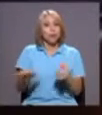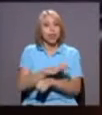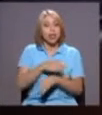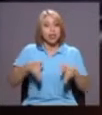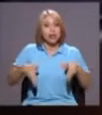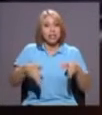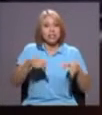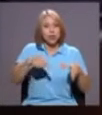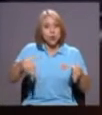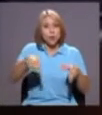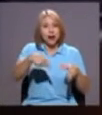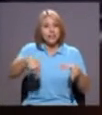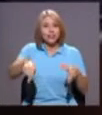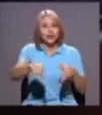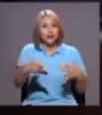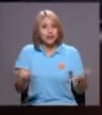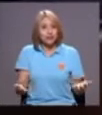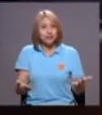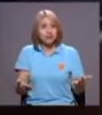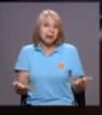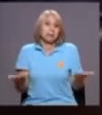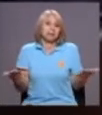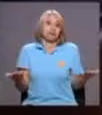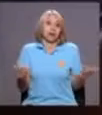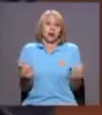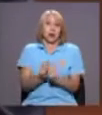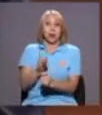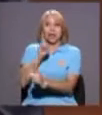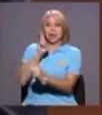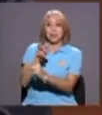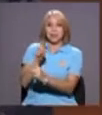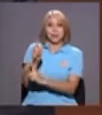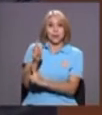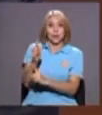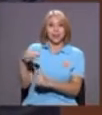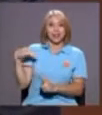con el mismo ministro que le inició,